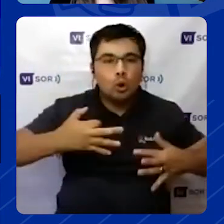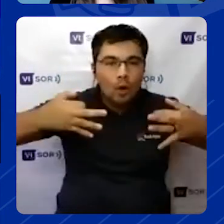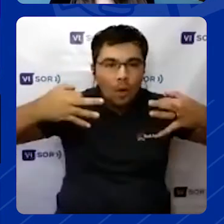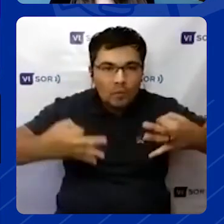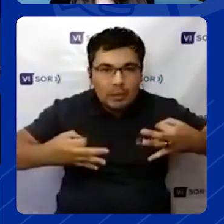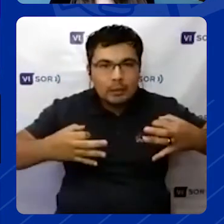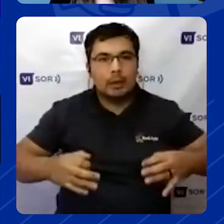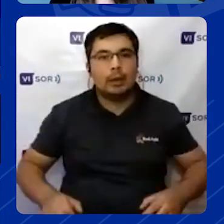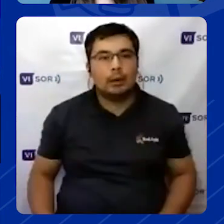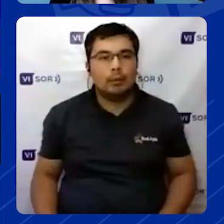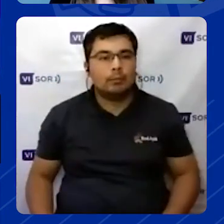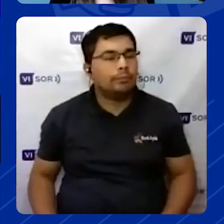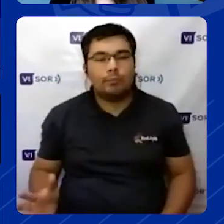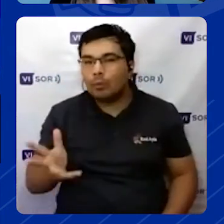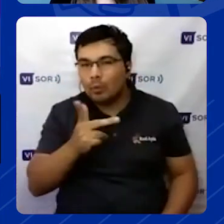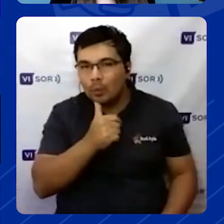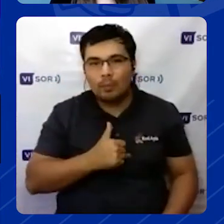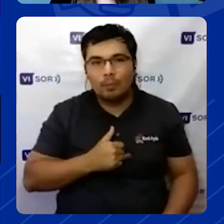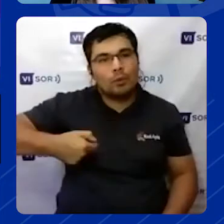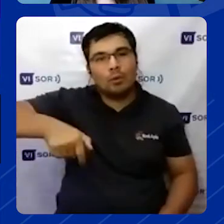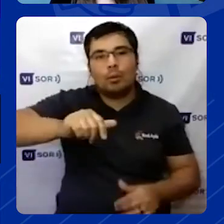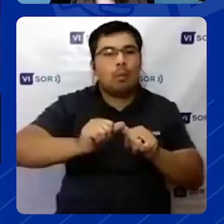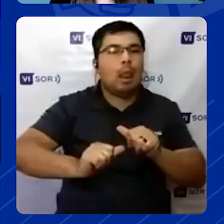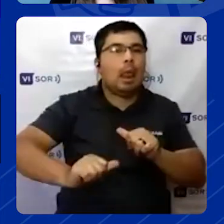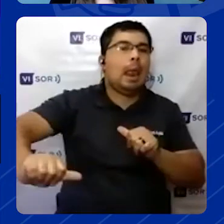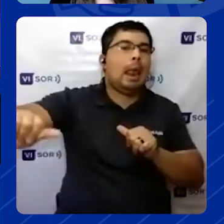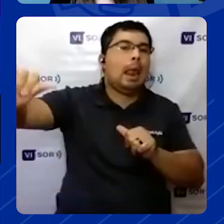todavía eso estamos bastante lejos.